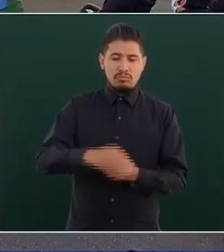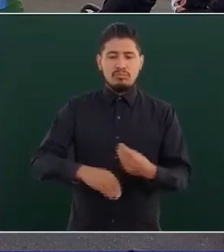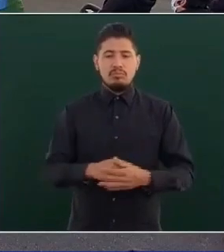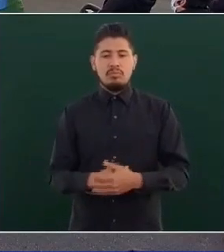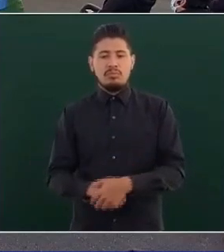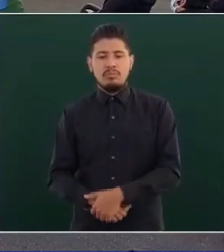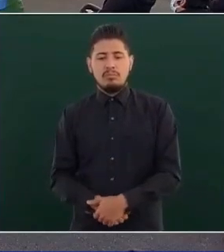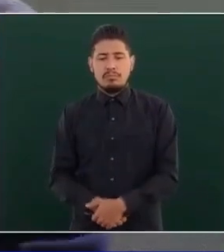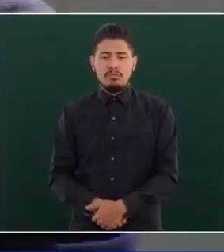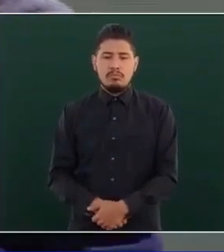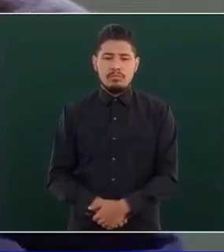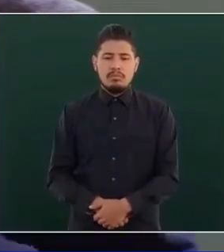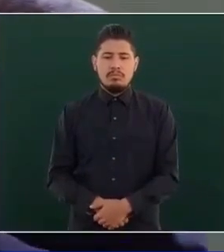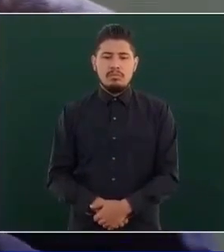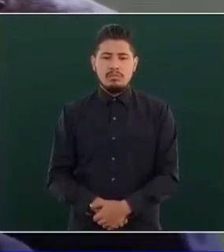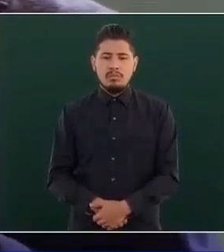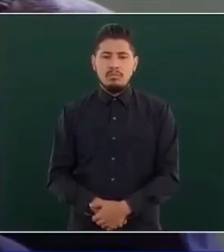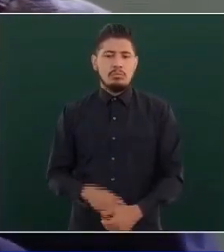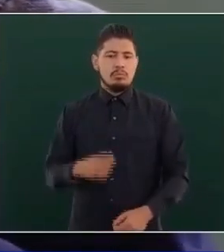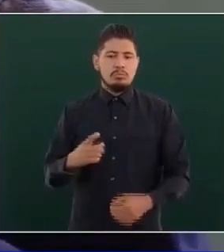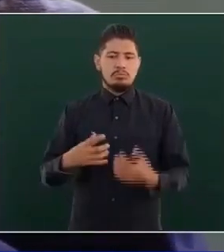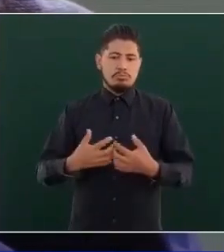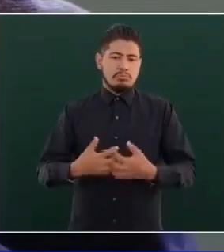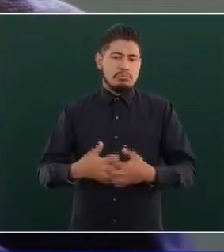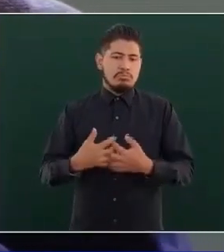Una empresa